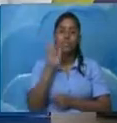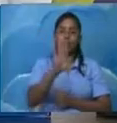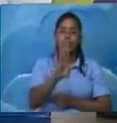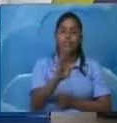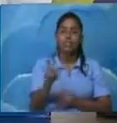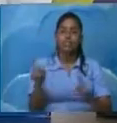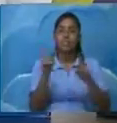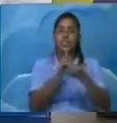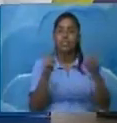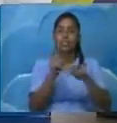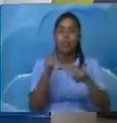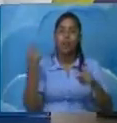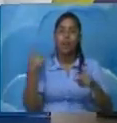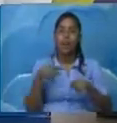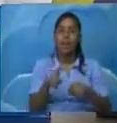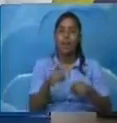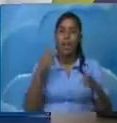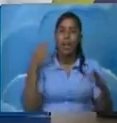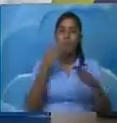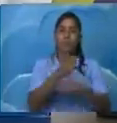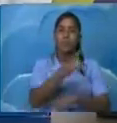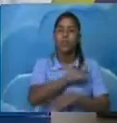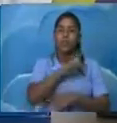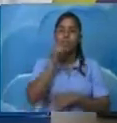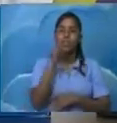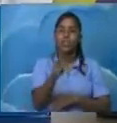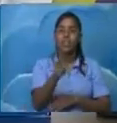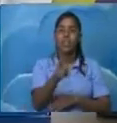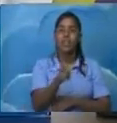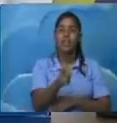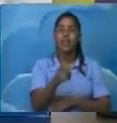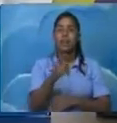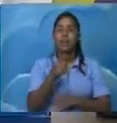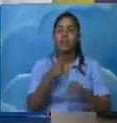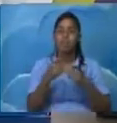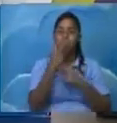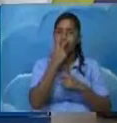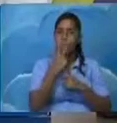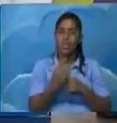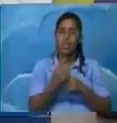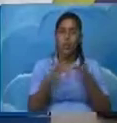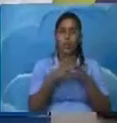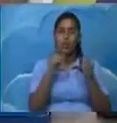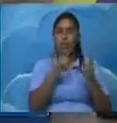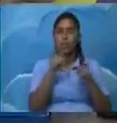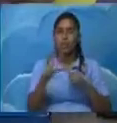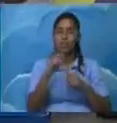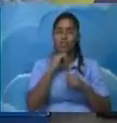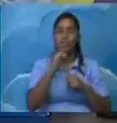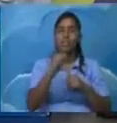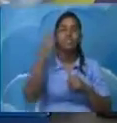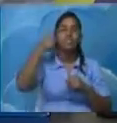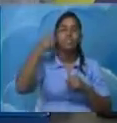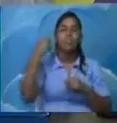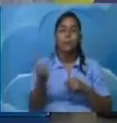no haya en medio de ti mendigo. Todo esto es, amados hermanos,